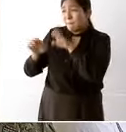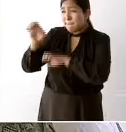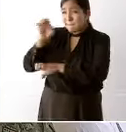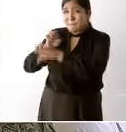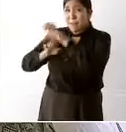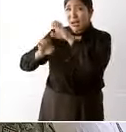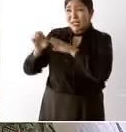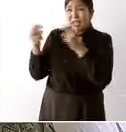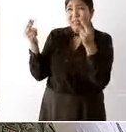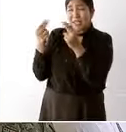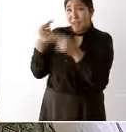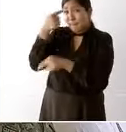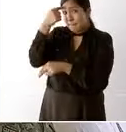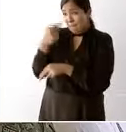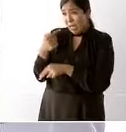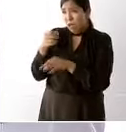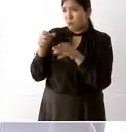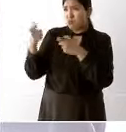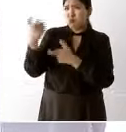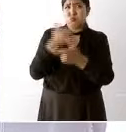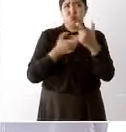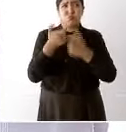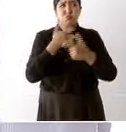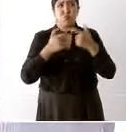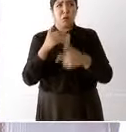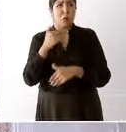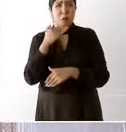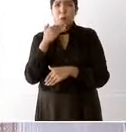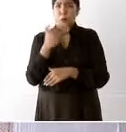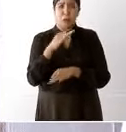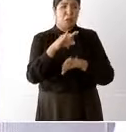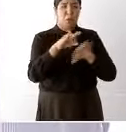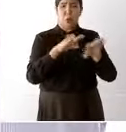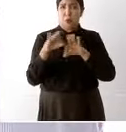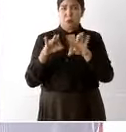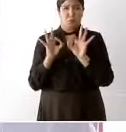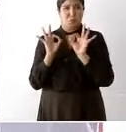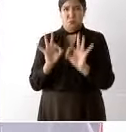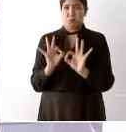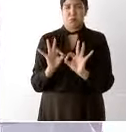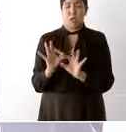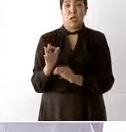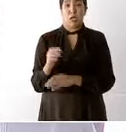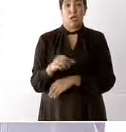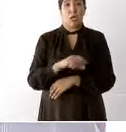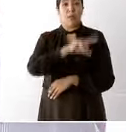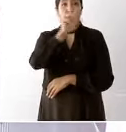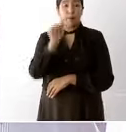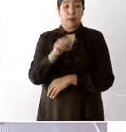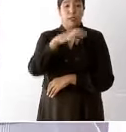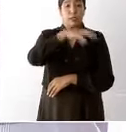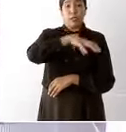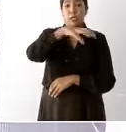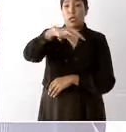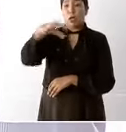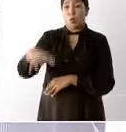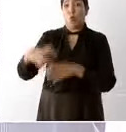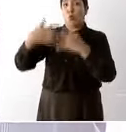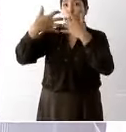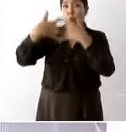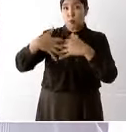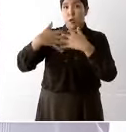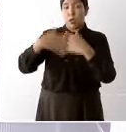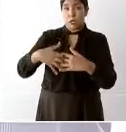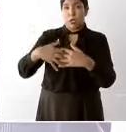correcto desarrollo de su actividad económica. Adicionalmente, en los parques industriales se otorgarán incentivos fiscales en